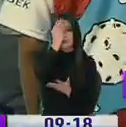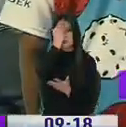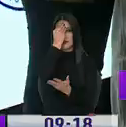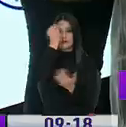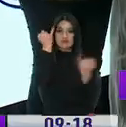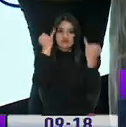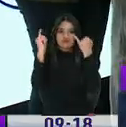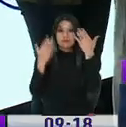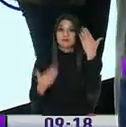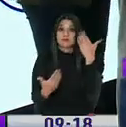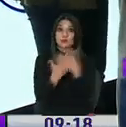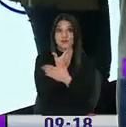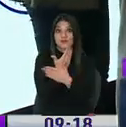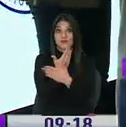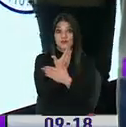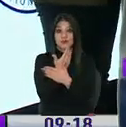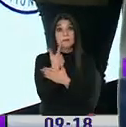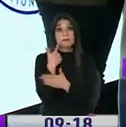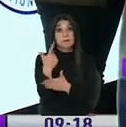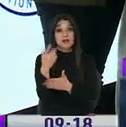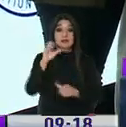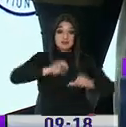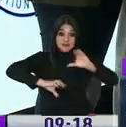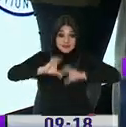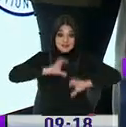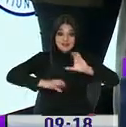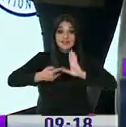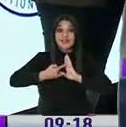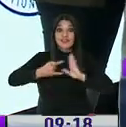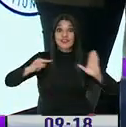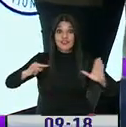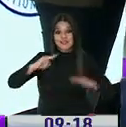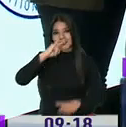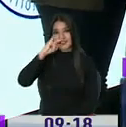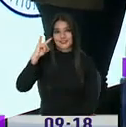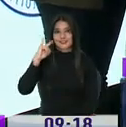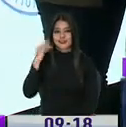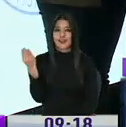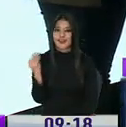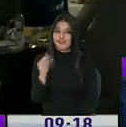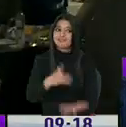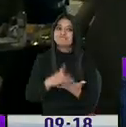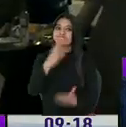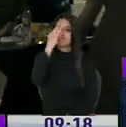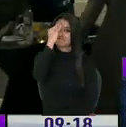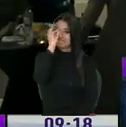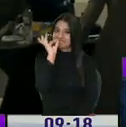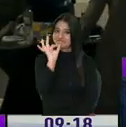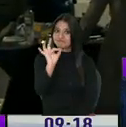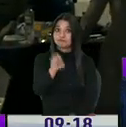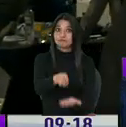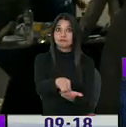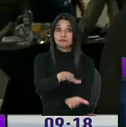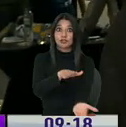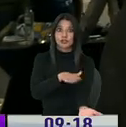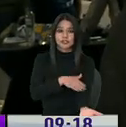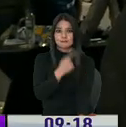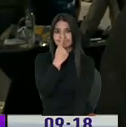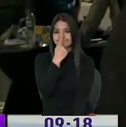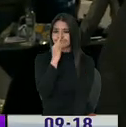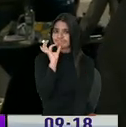creativo que acerque la ciencia y la tecnología a los niños, niñas y jóvenes. Los proyectos muy